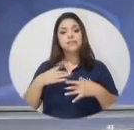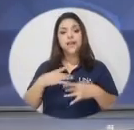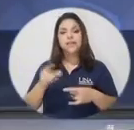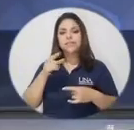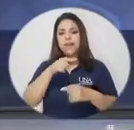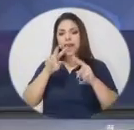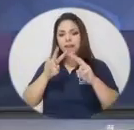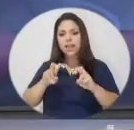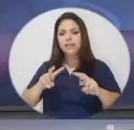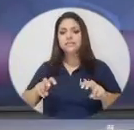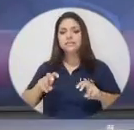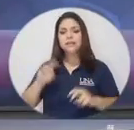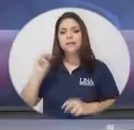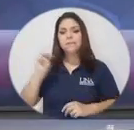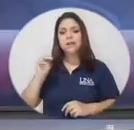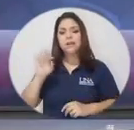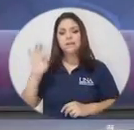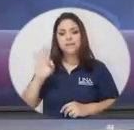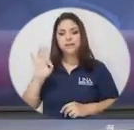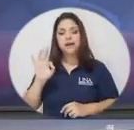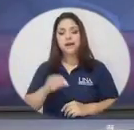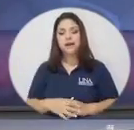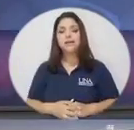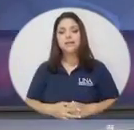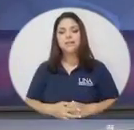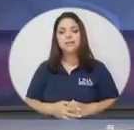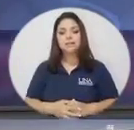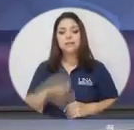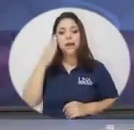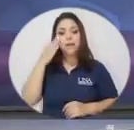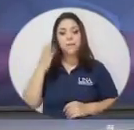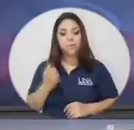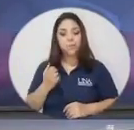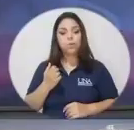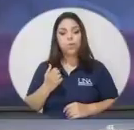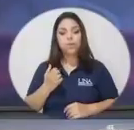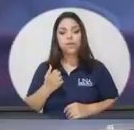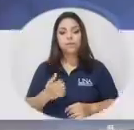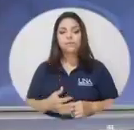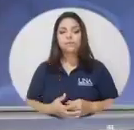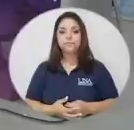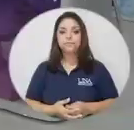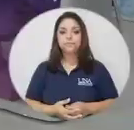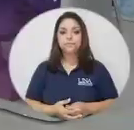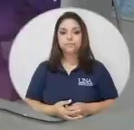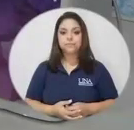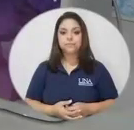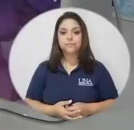Interesante el análisis de María Fernanda, sobre todo porque nos